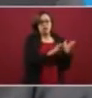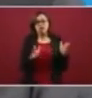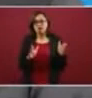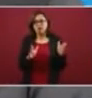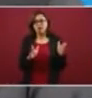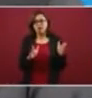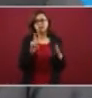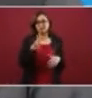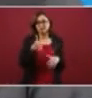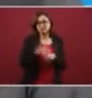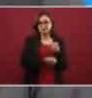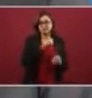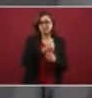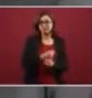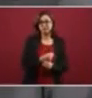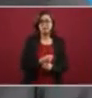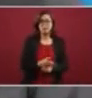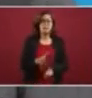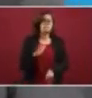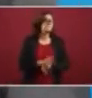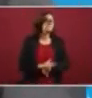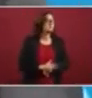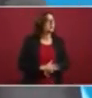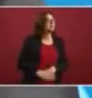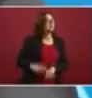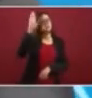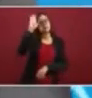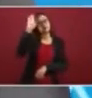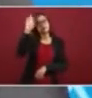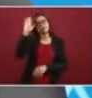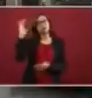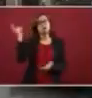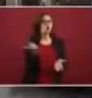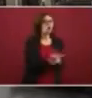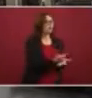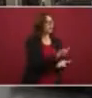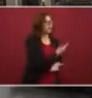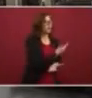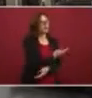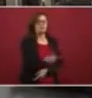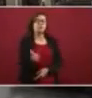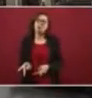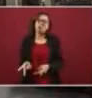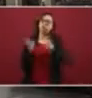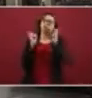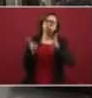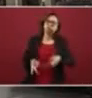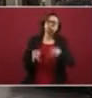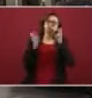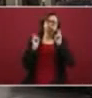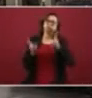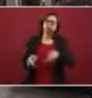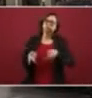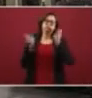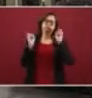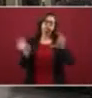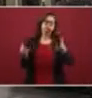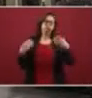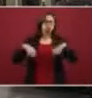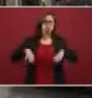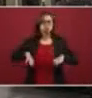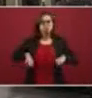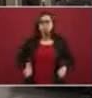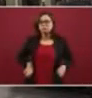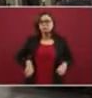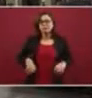se llevó a cabo el saqueo más grande que se haya registrado en la historia de México. En eso